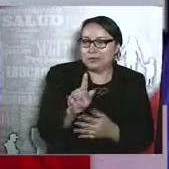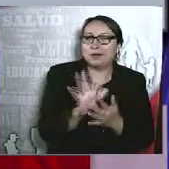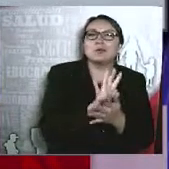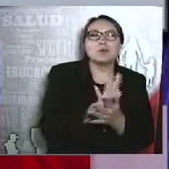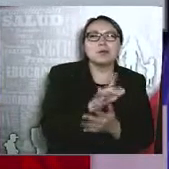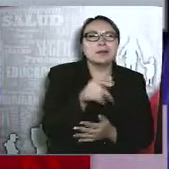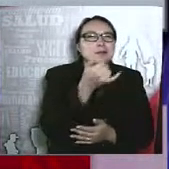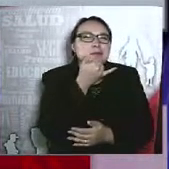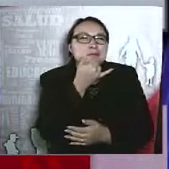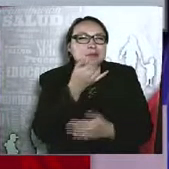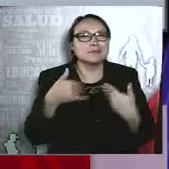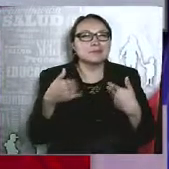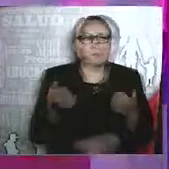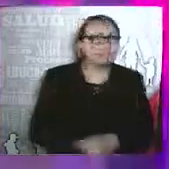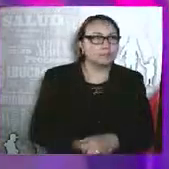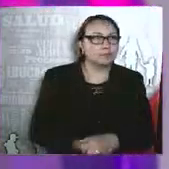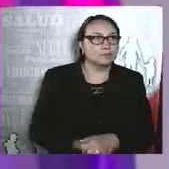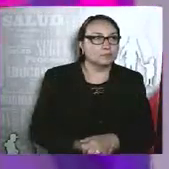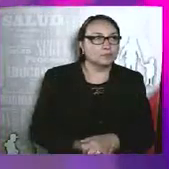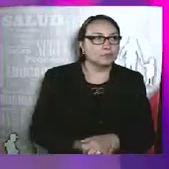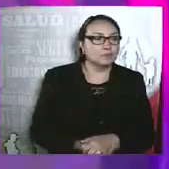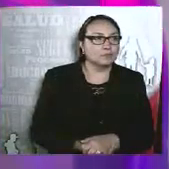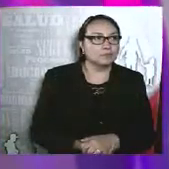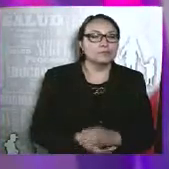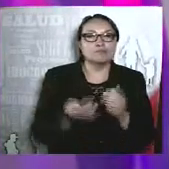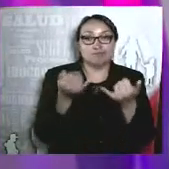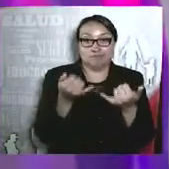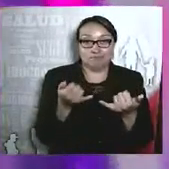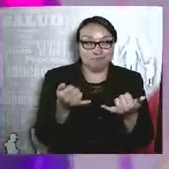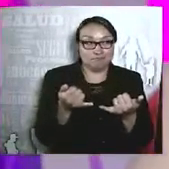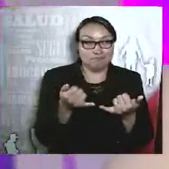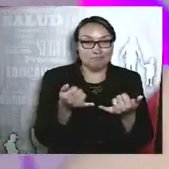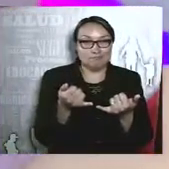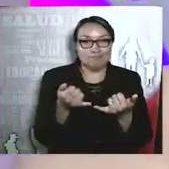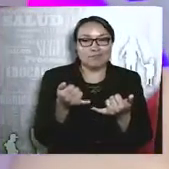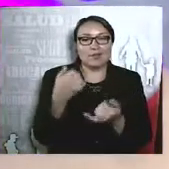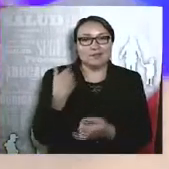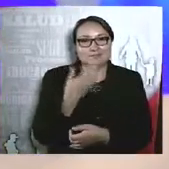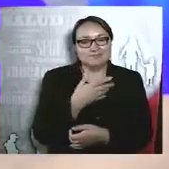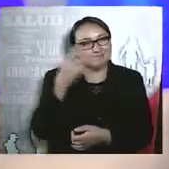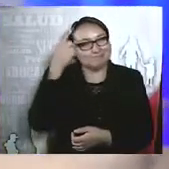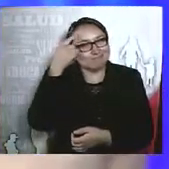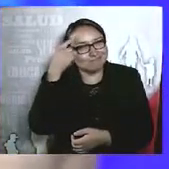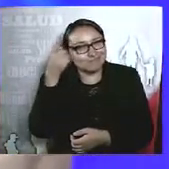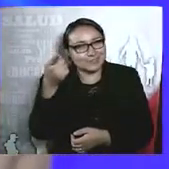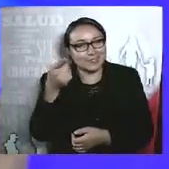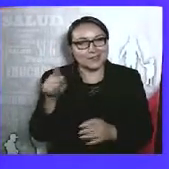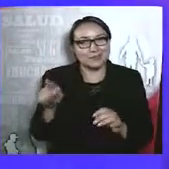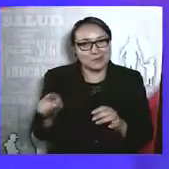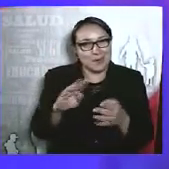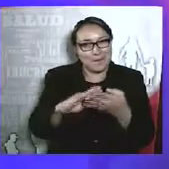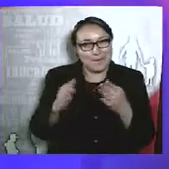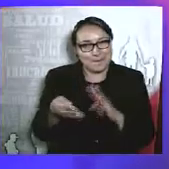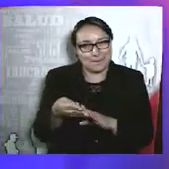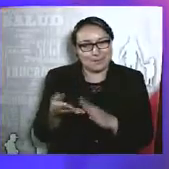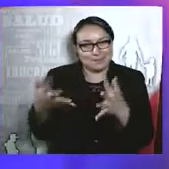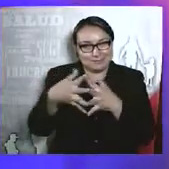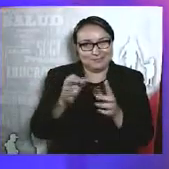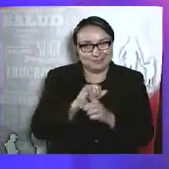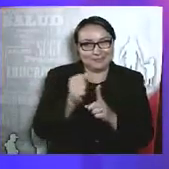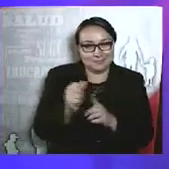dimensión salud y qué es lo que hemos logrado ahí. En esta misma lógica del compromiso que nos pusimos de que las personas avanzaran dentro del proceso de reintegración,